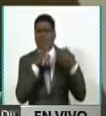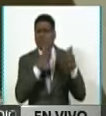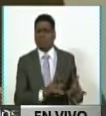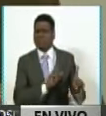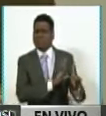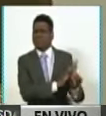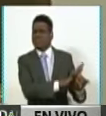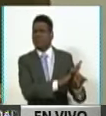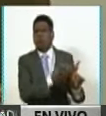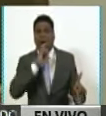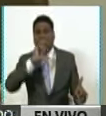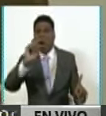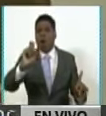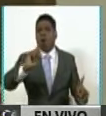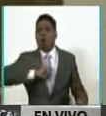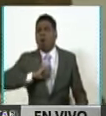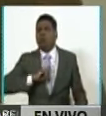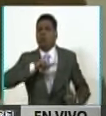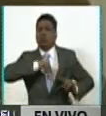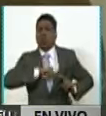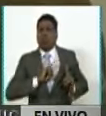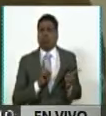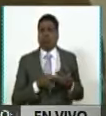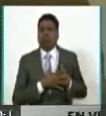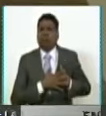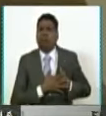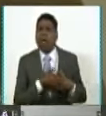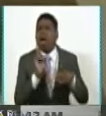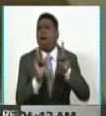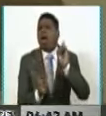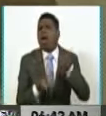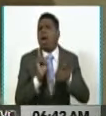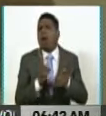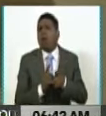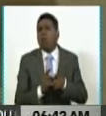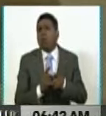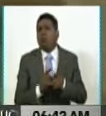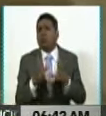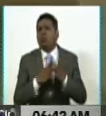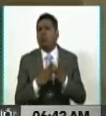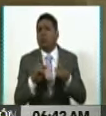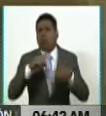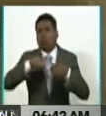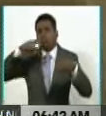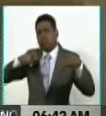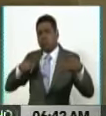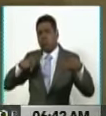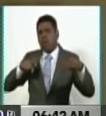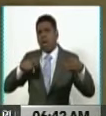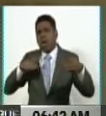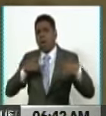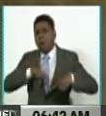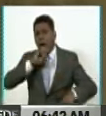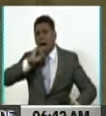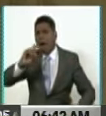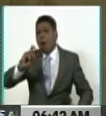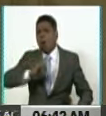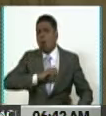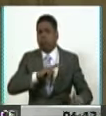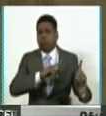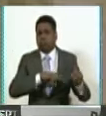ese odio que tienen algunos por los excluidos, ese odio que tienen algunos